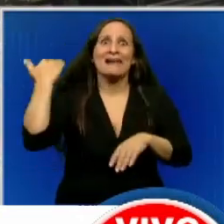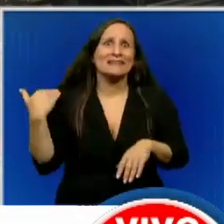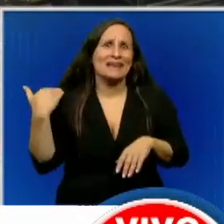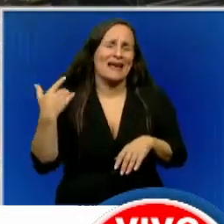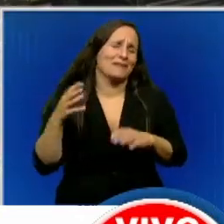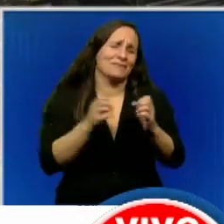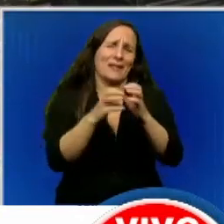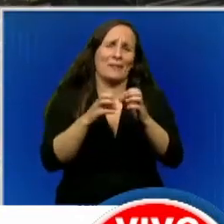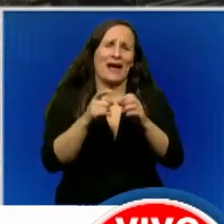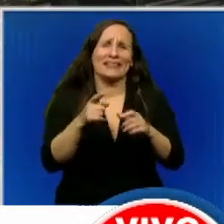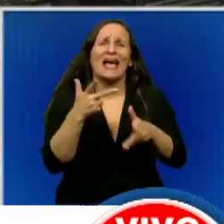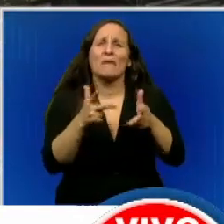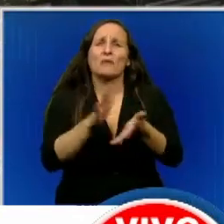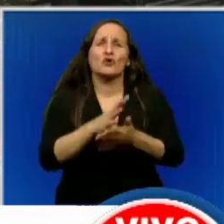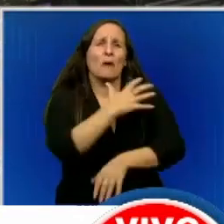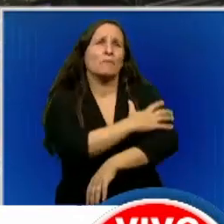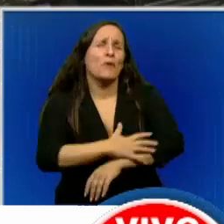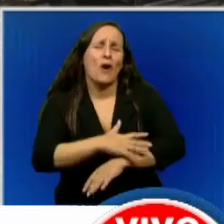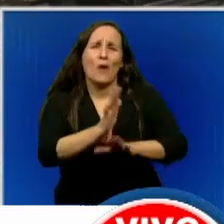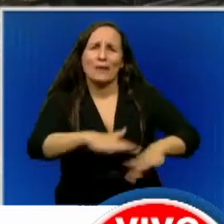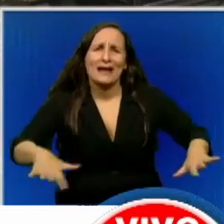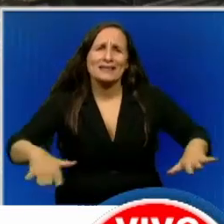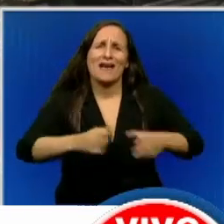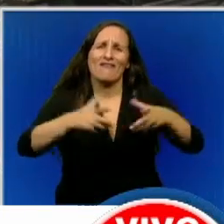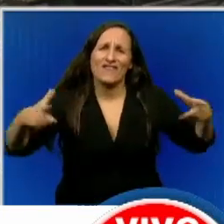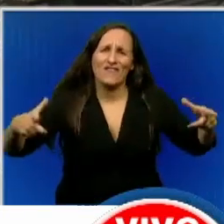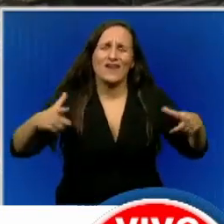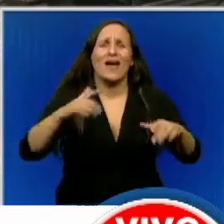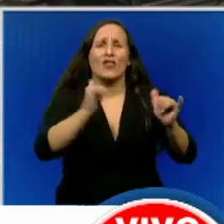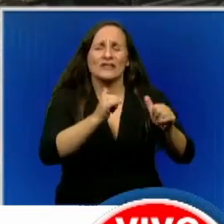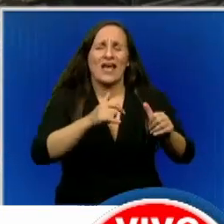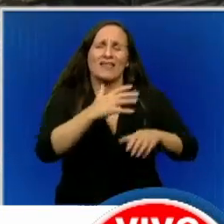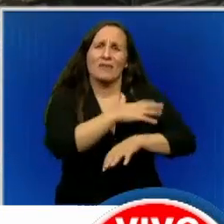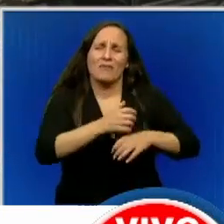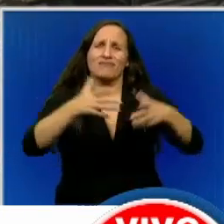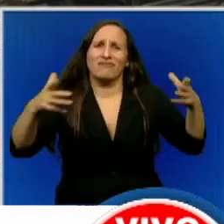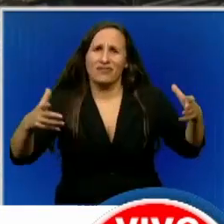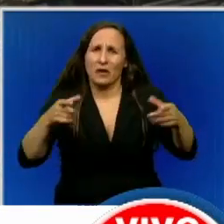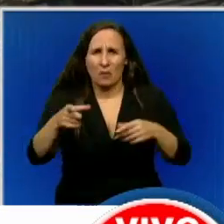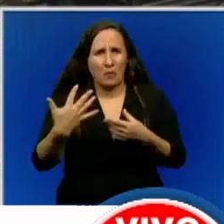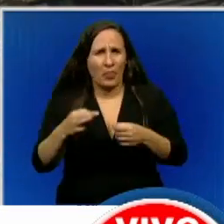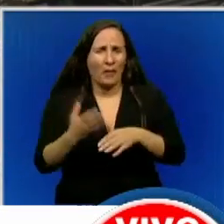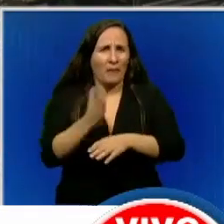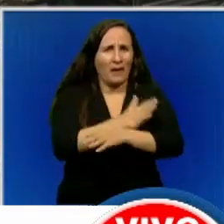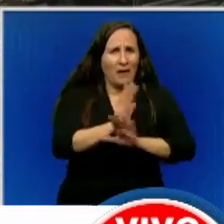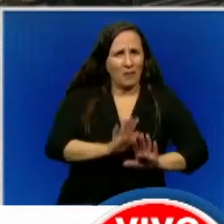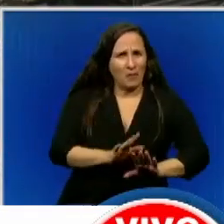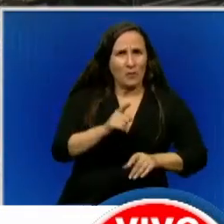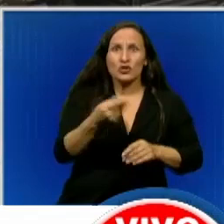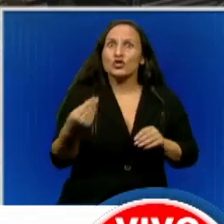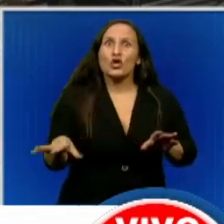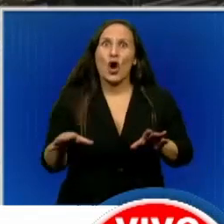tema fue la pobreza de niños y adolescentes de la Argentina. No pensamos en la política de anticipación porque ese dinero va a sobrarle a los